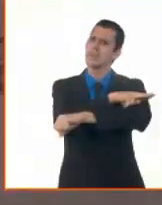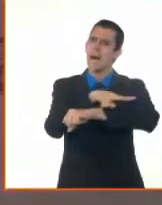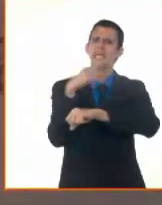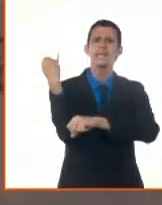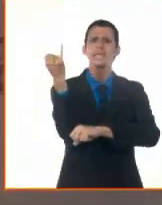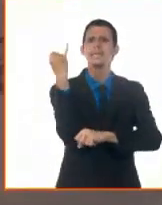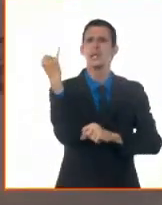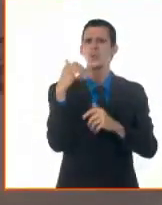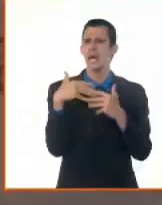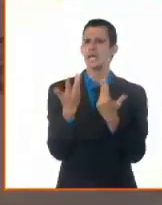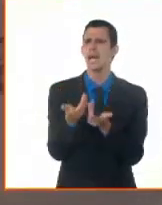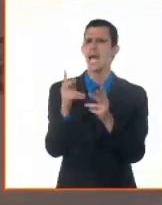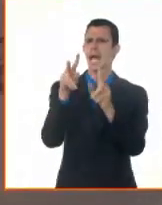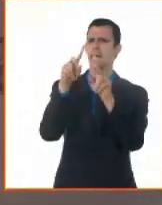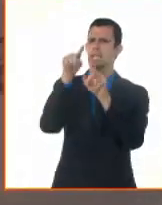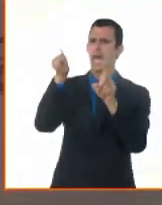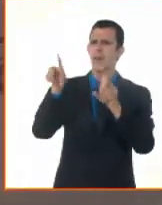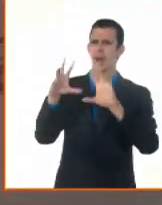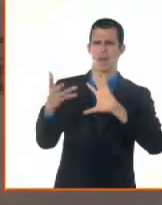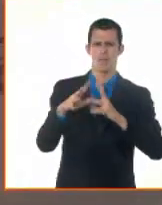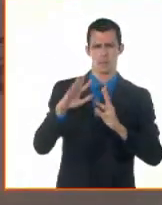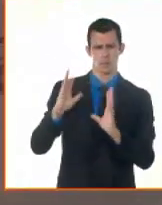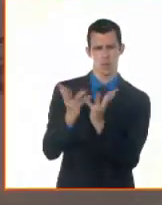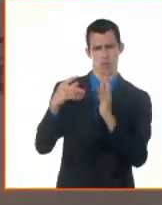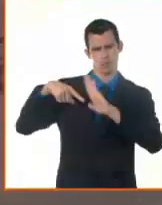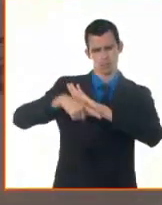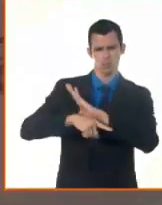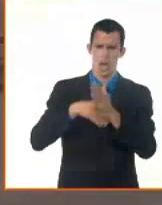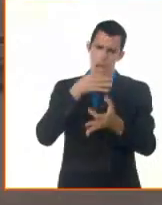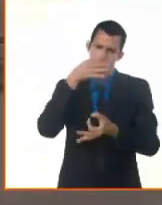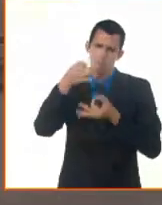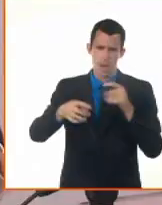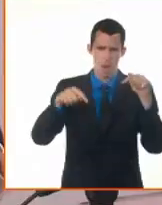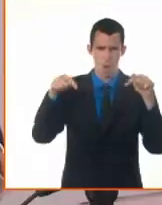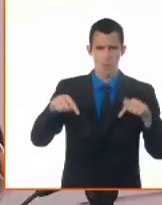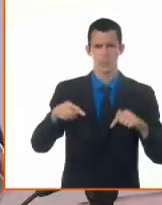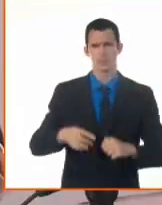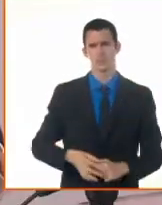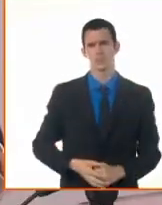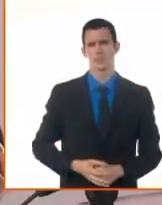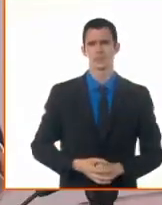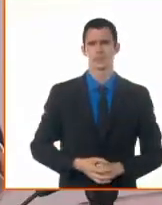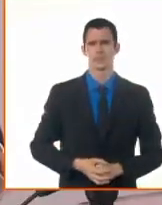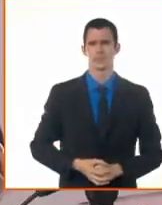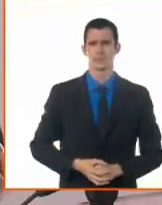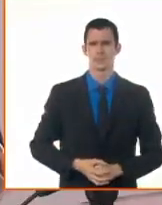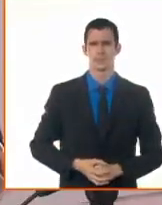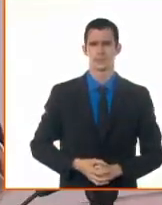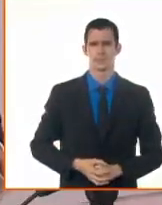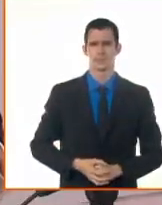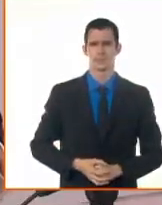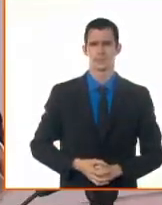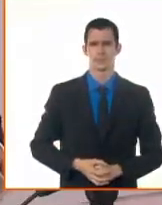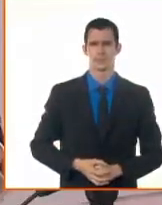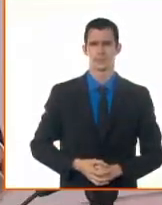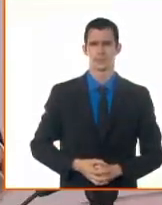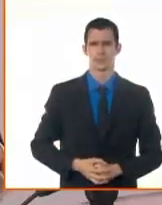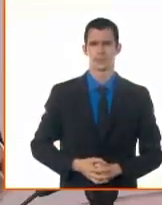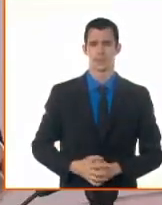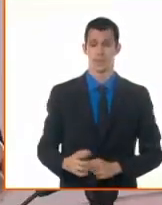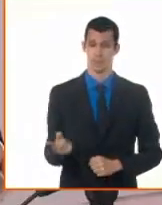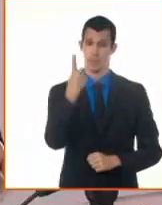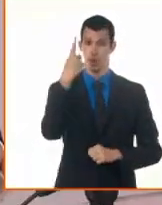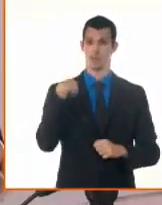nos acompaña en la tarde noche de hoy vamos a ver primero un reportaje